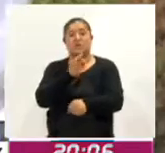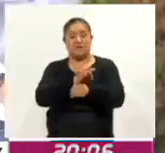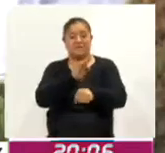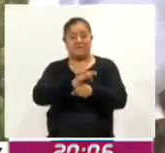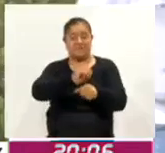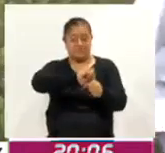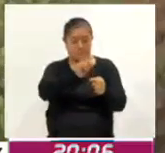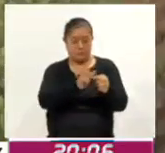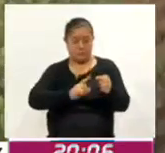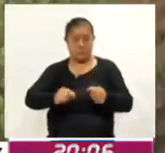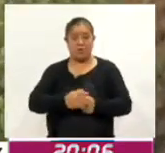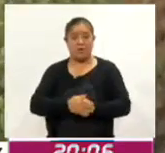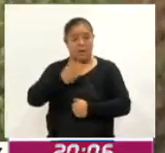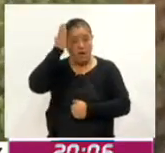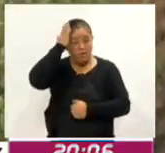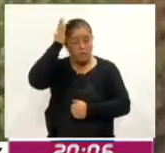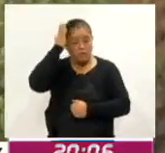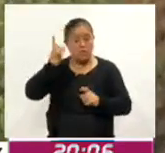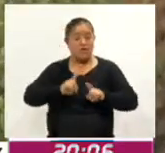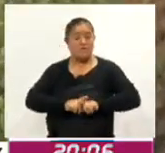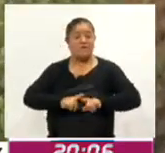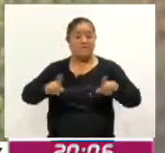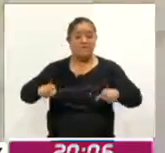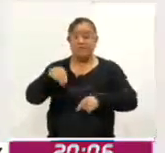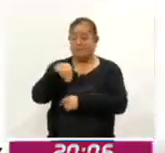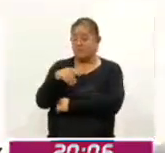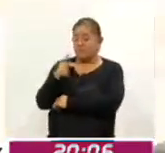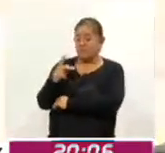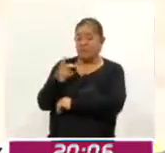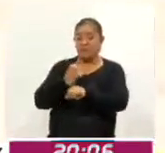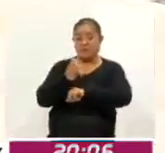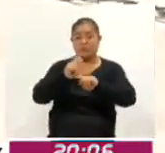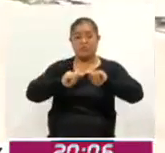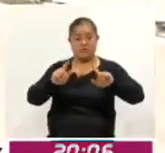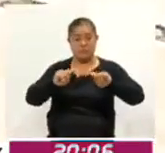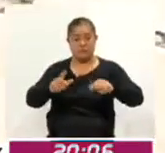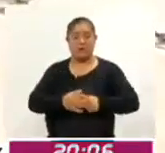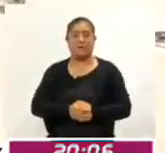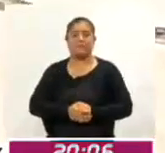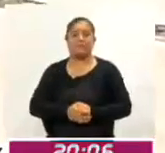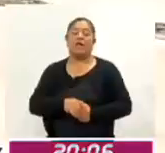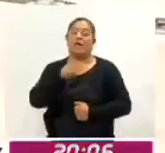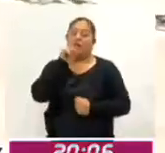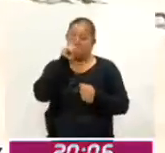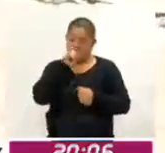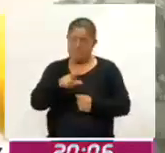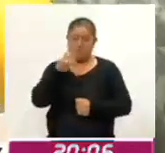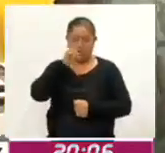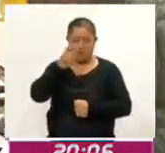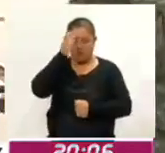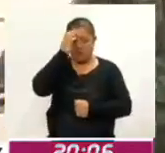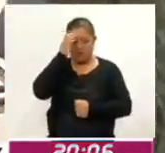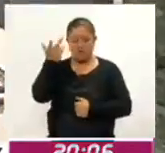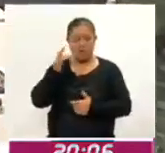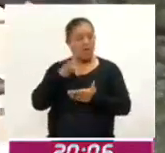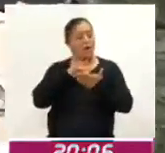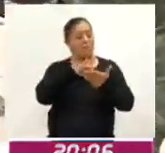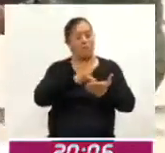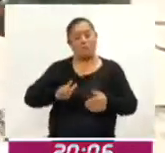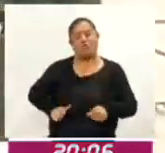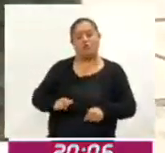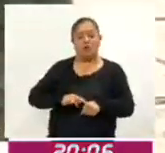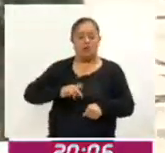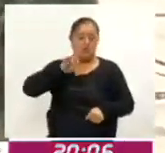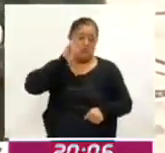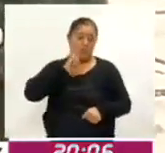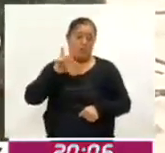por diversas autoridades ministeriales del estado de Tlaxcala. De igual forma, reconocieron el apoyo de la administración de la gobernadora Lorena Cuellar